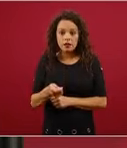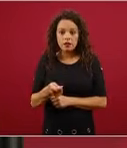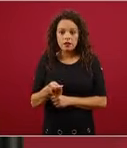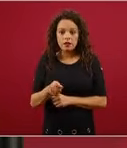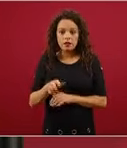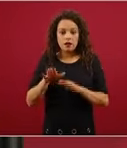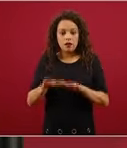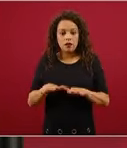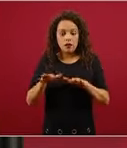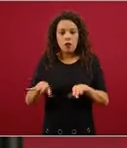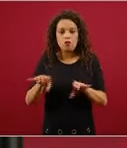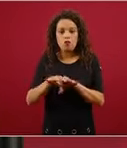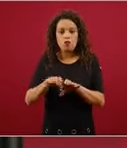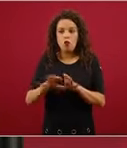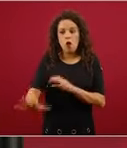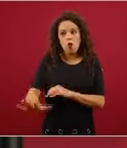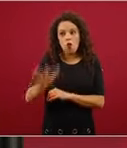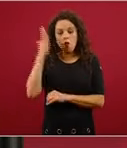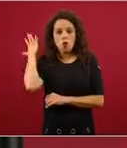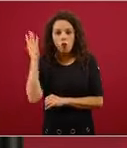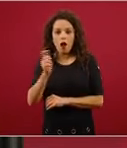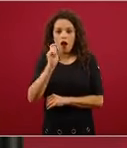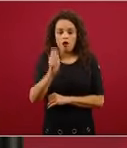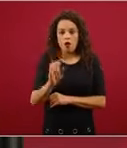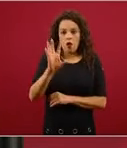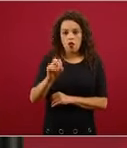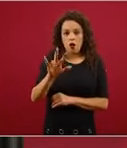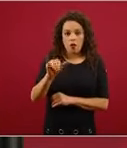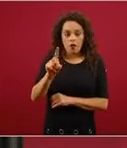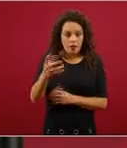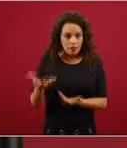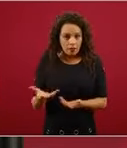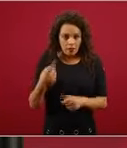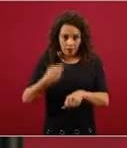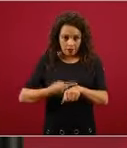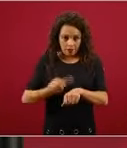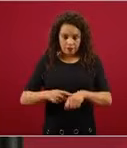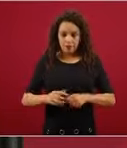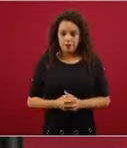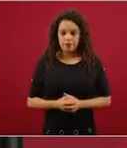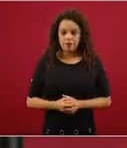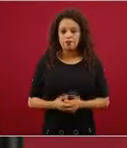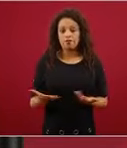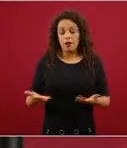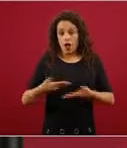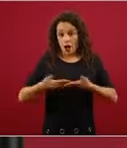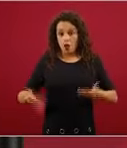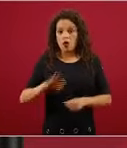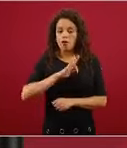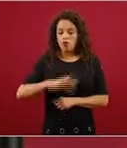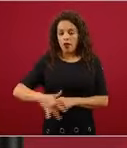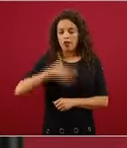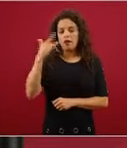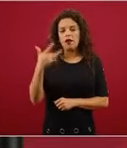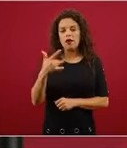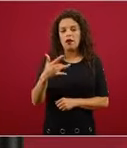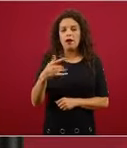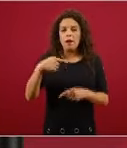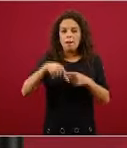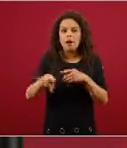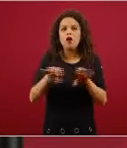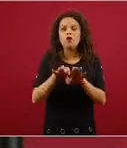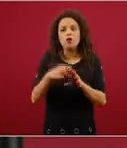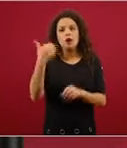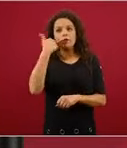COVID. COVID hoy puede presentar la persona los síntomas, puede iniciar con fiebre, puede iniciar con dolor de cabeza, con tos o